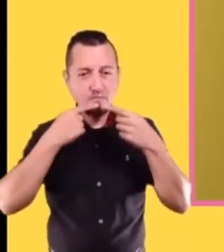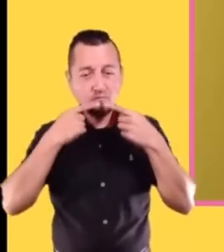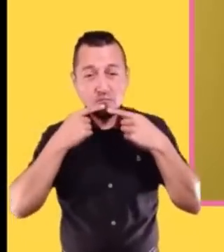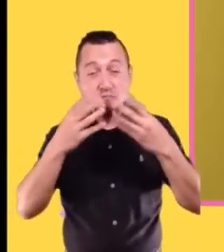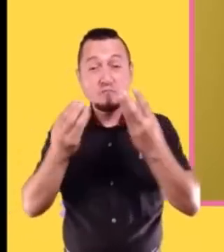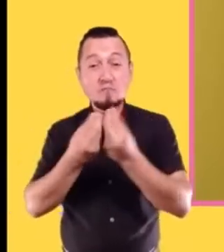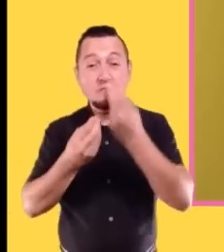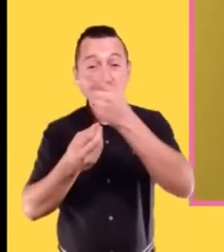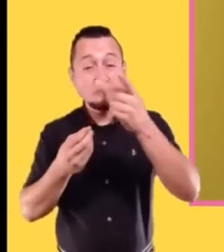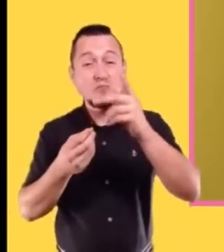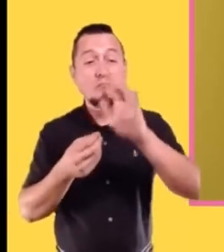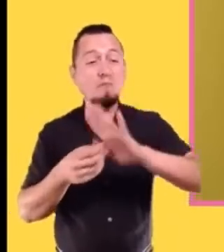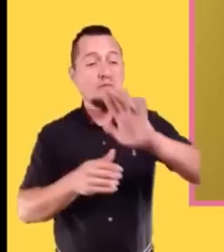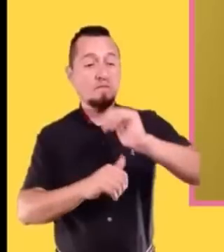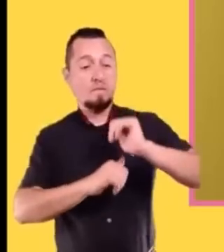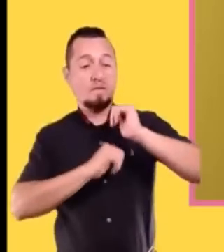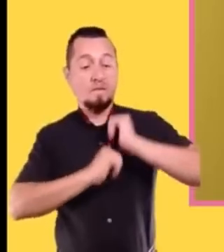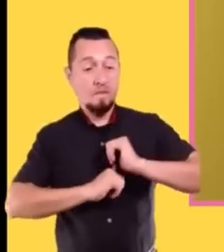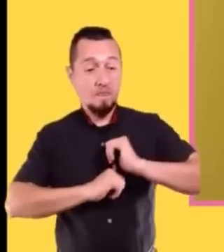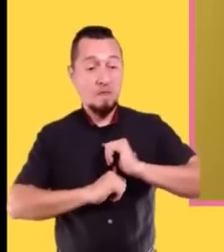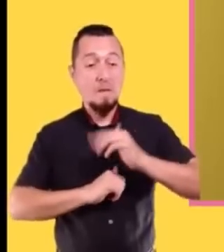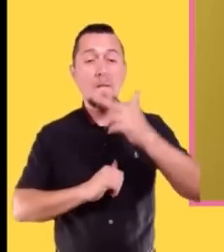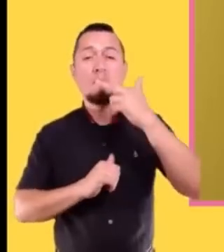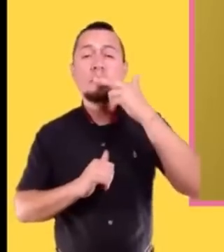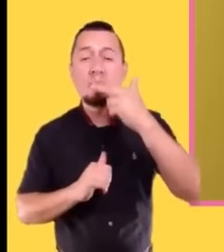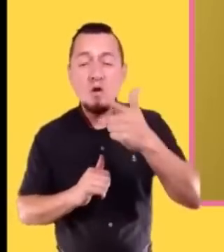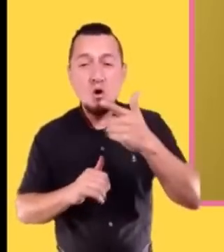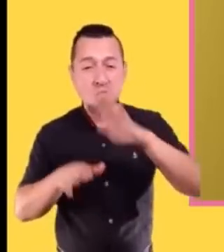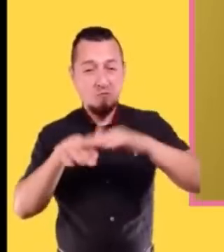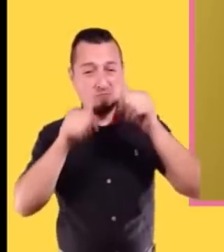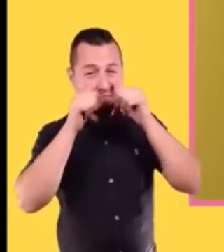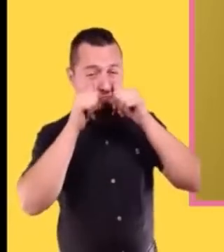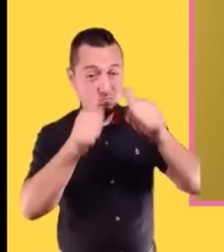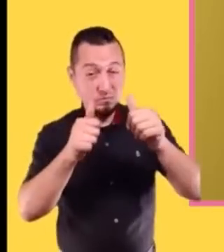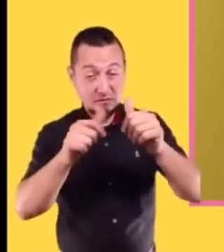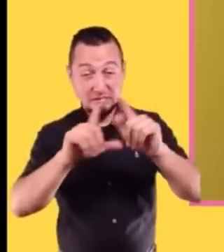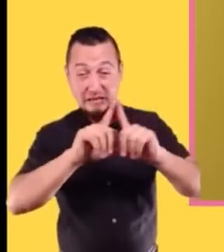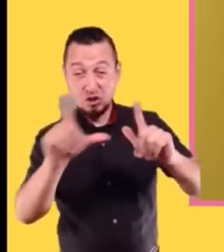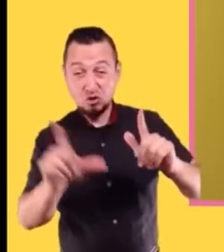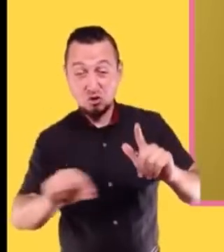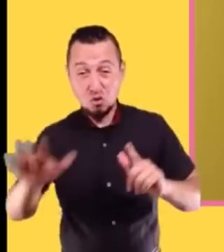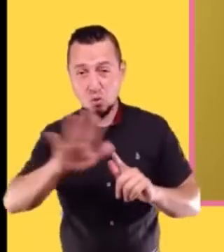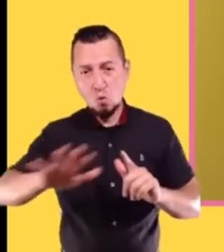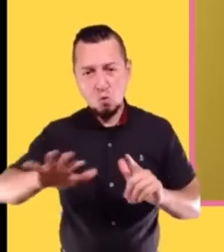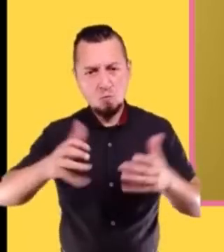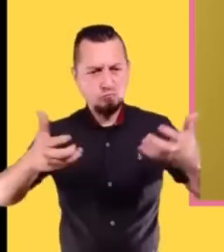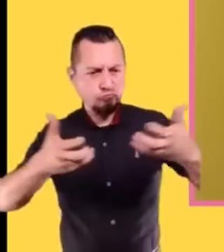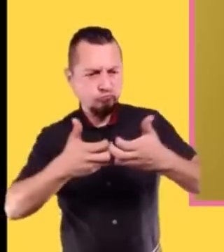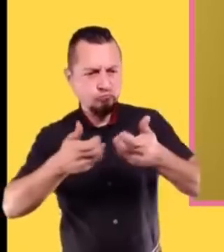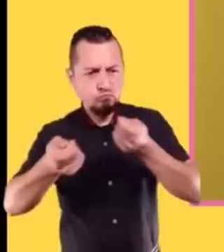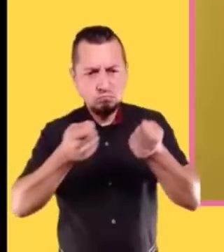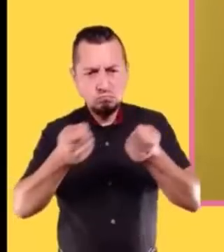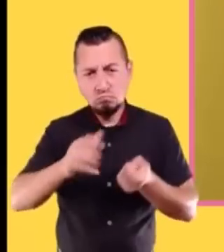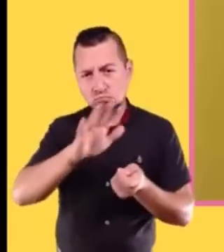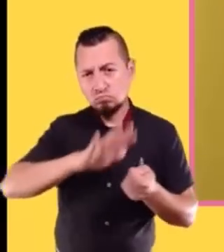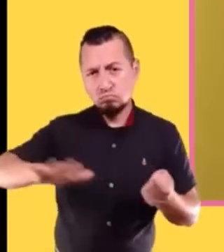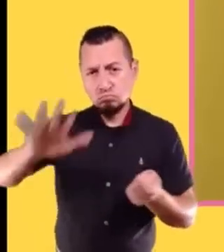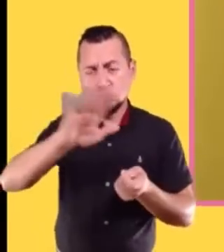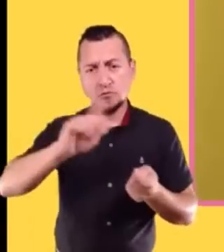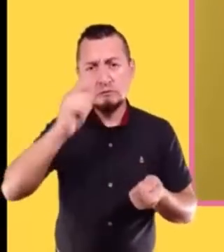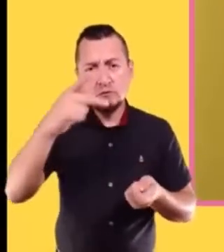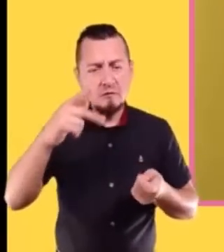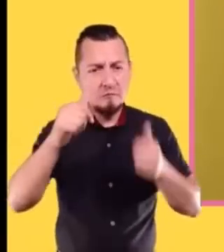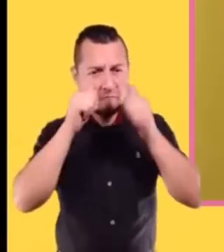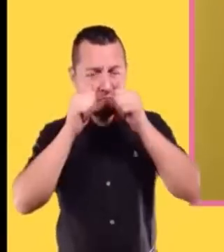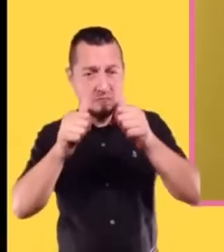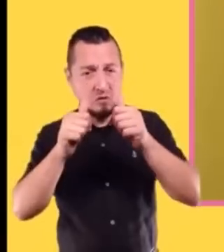local. Y una manera de enriquecer el proyecto nacional es hacer alianzas con otros estados y compartir temas netamente didácticos, académicos,